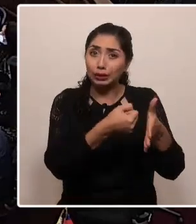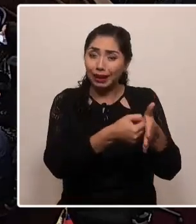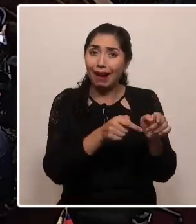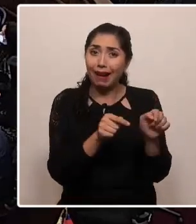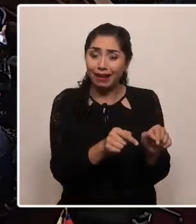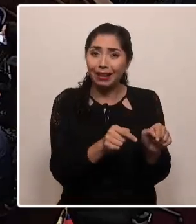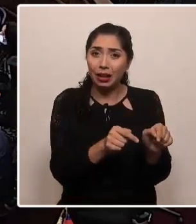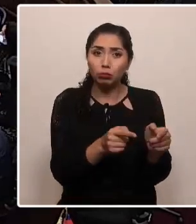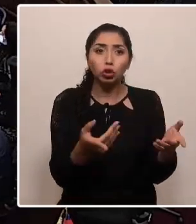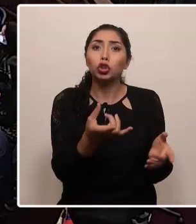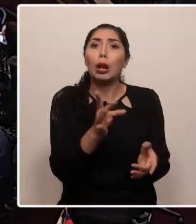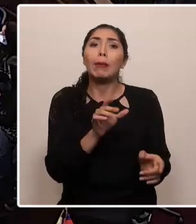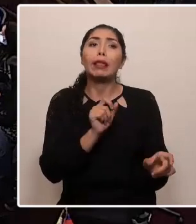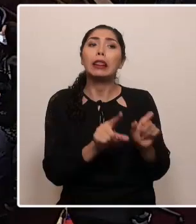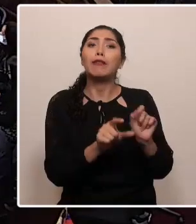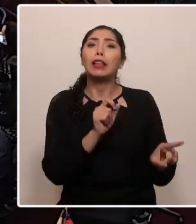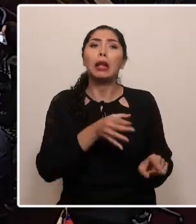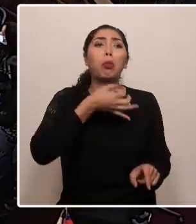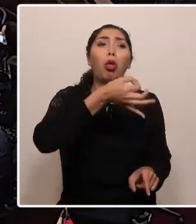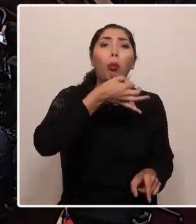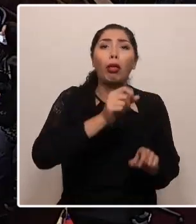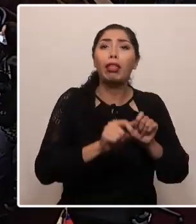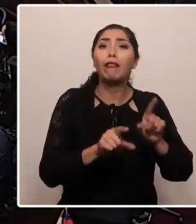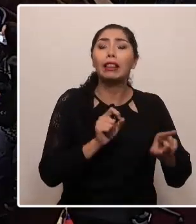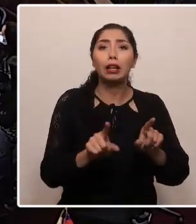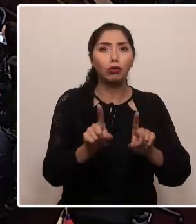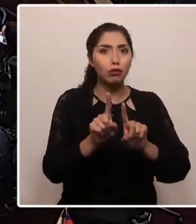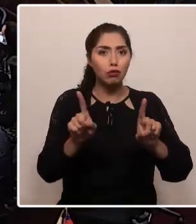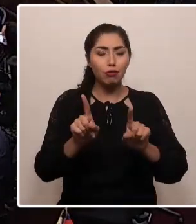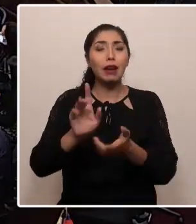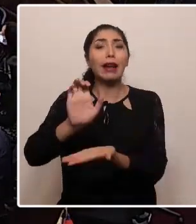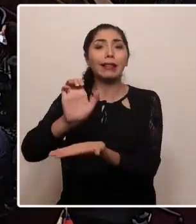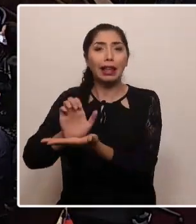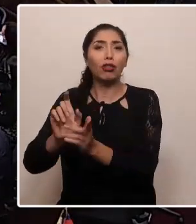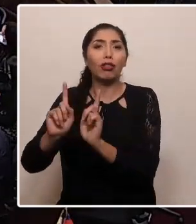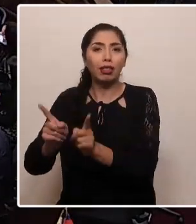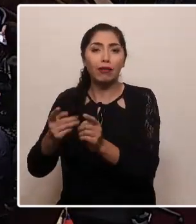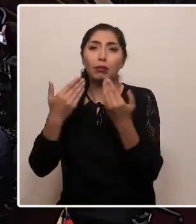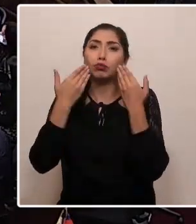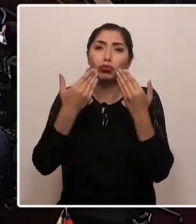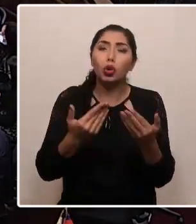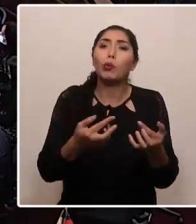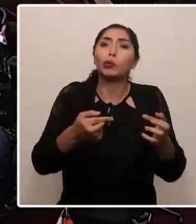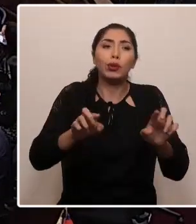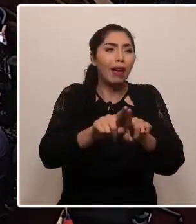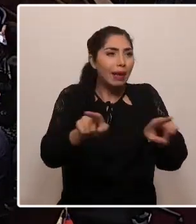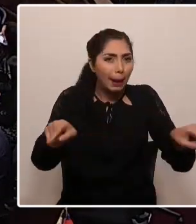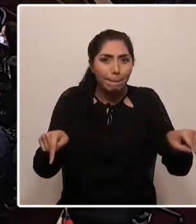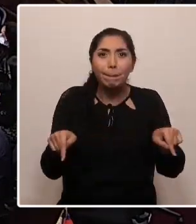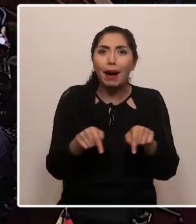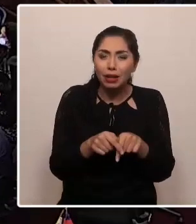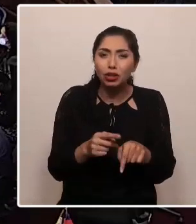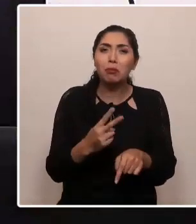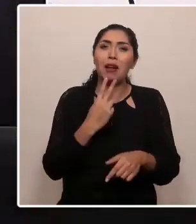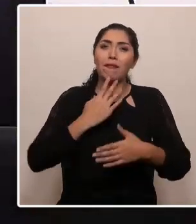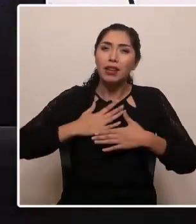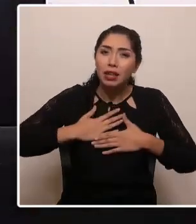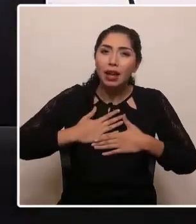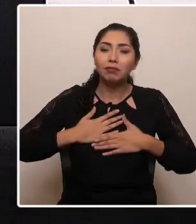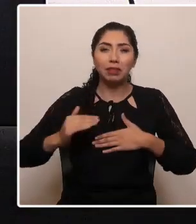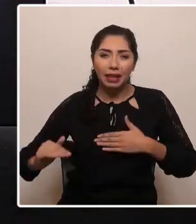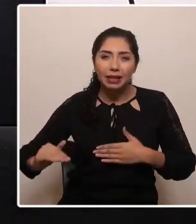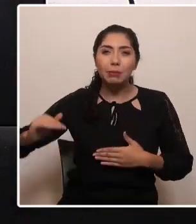y defenderla verbalmente, implica desde el Estado dotar de los espacios dignos y adecuados para la vida, el desarrollo y